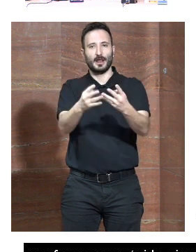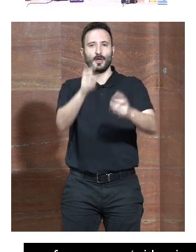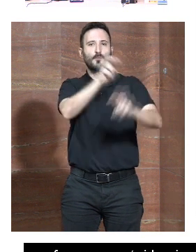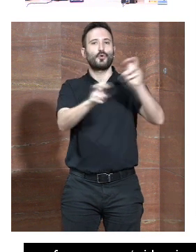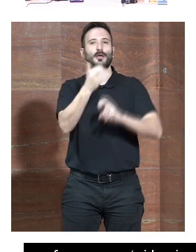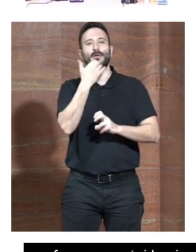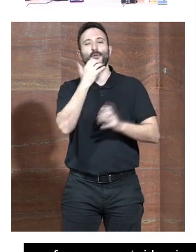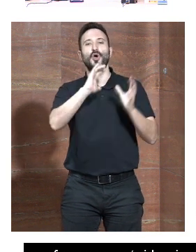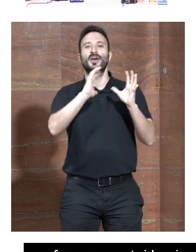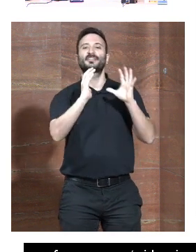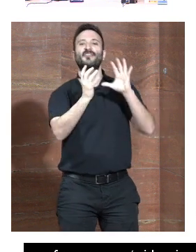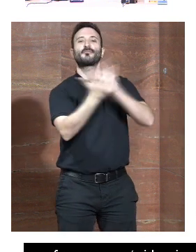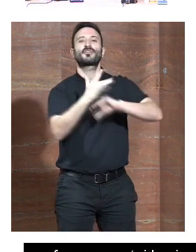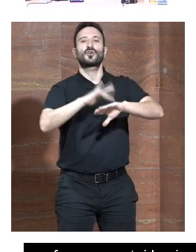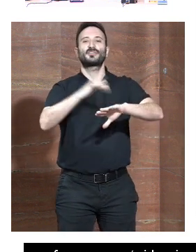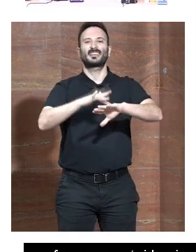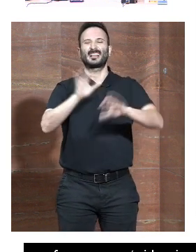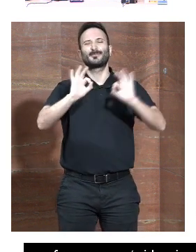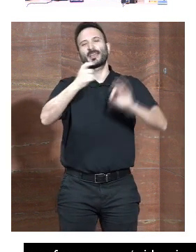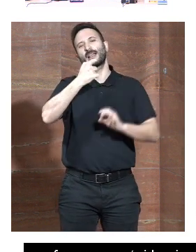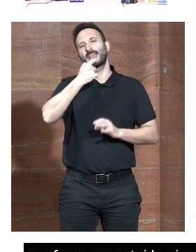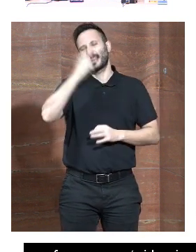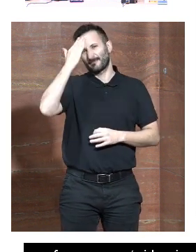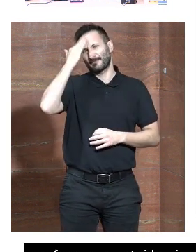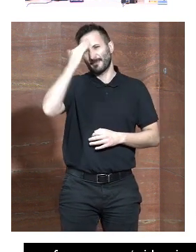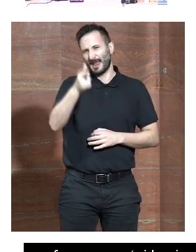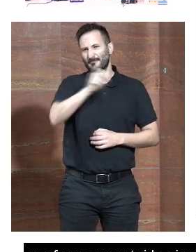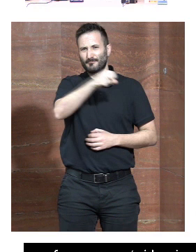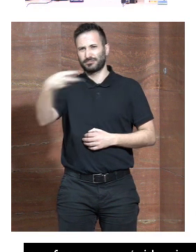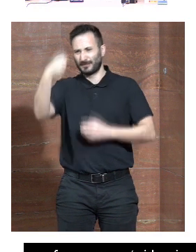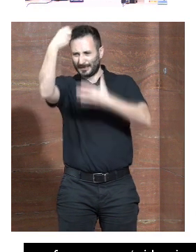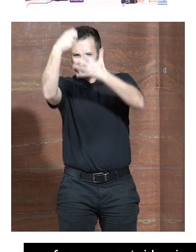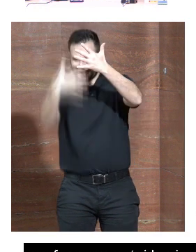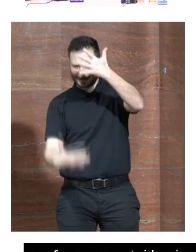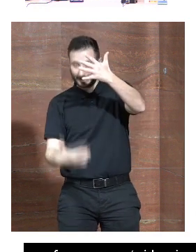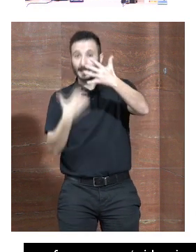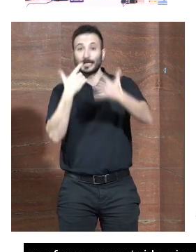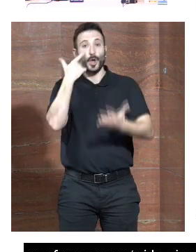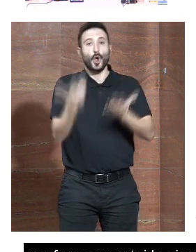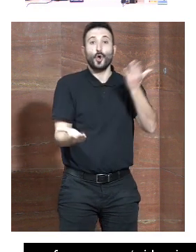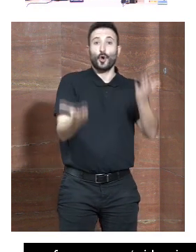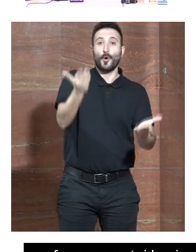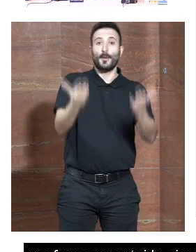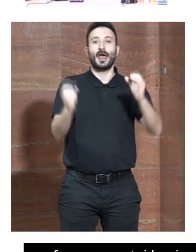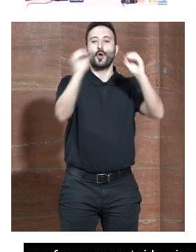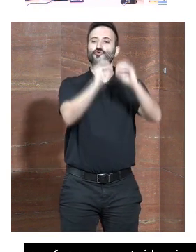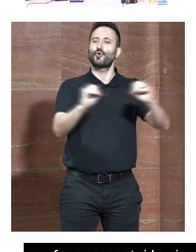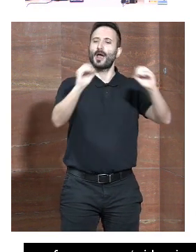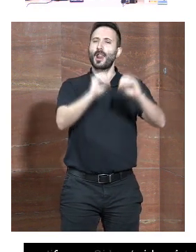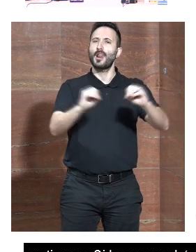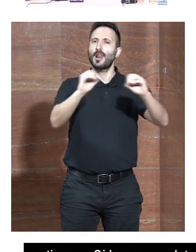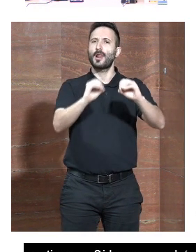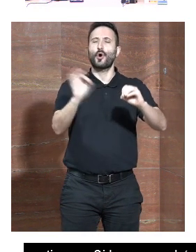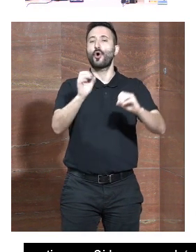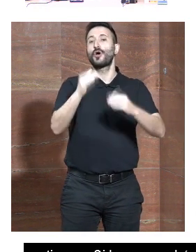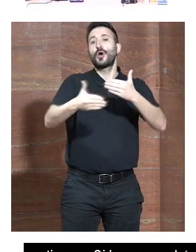transformación digital, principalmente en inglés, que es donde hay más resultados, y lo comparan en Google Trends, o sea, en las